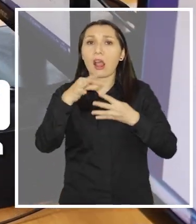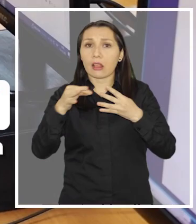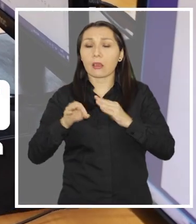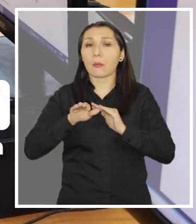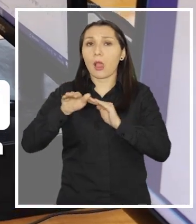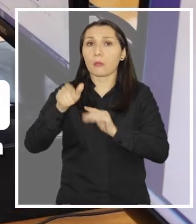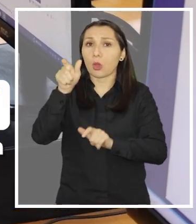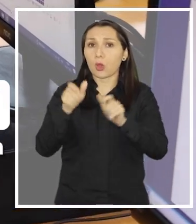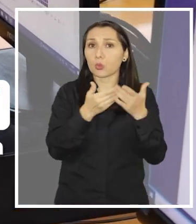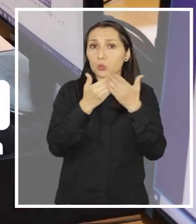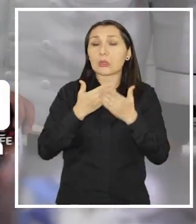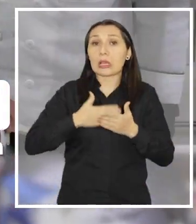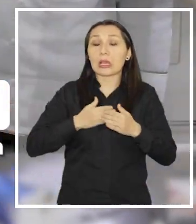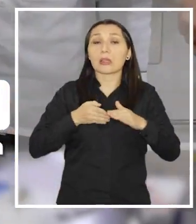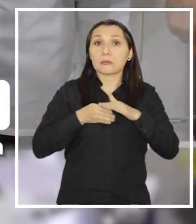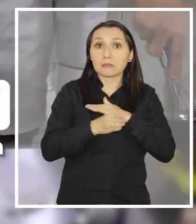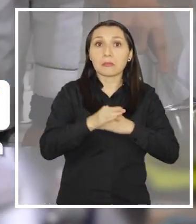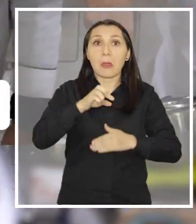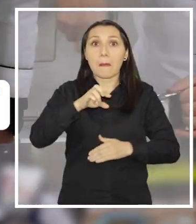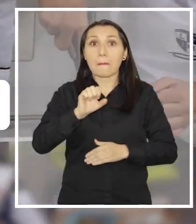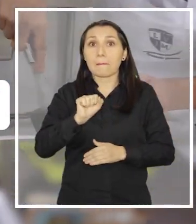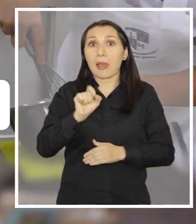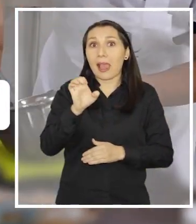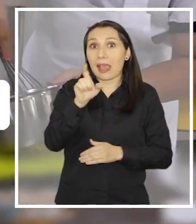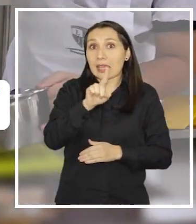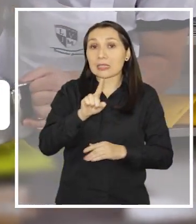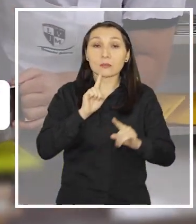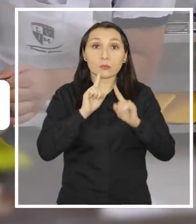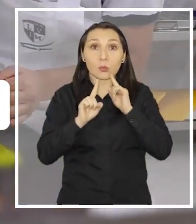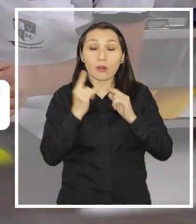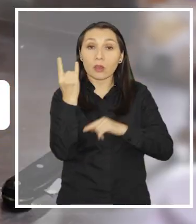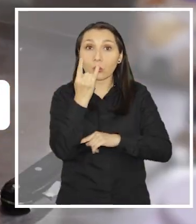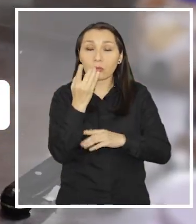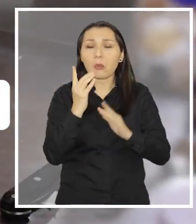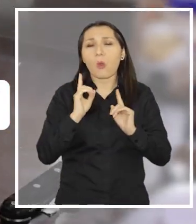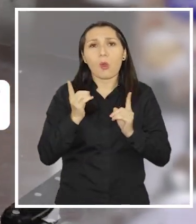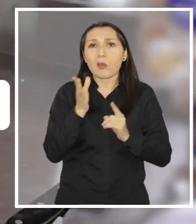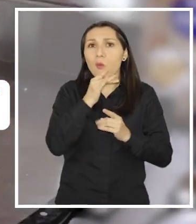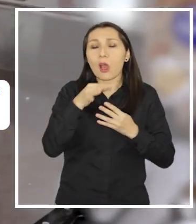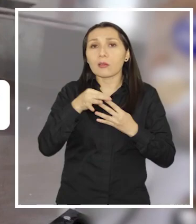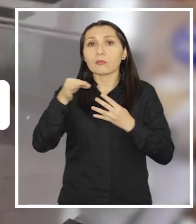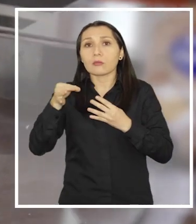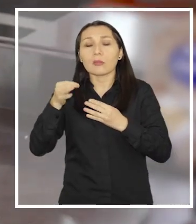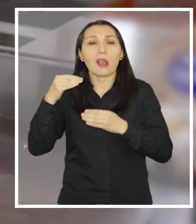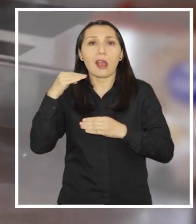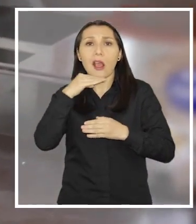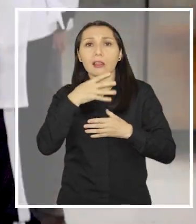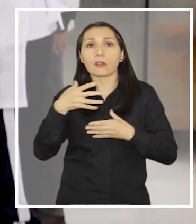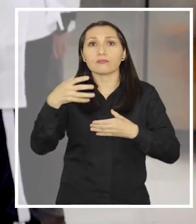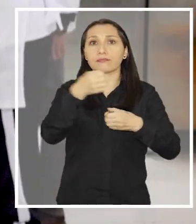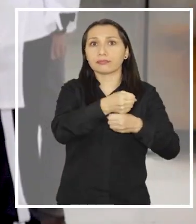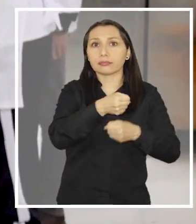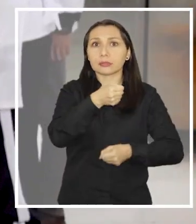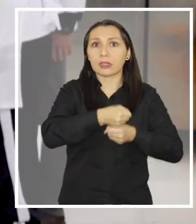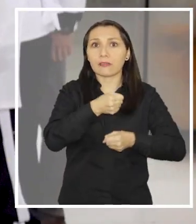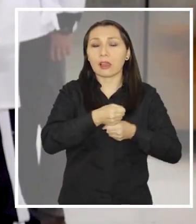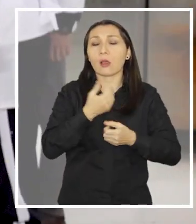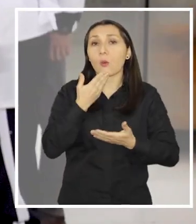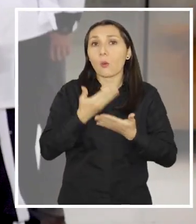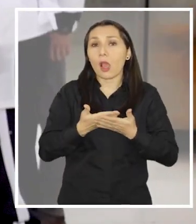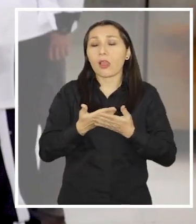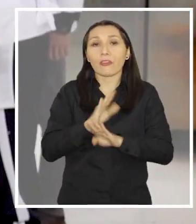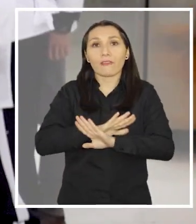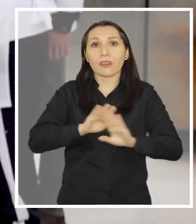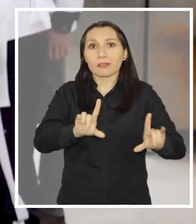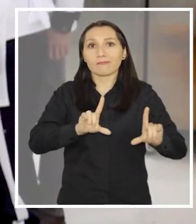alternativas para apoyar a los alumnos que querían dar la PAES, no teníamos ninguna alternativa para apoyar a los alumnos que ingresaban inmediatamente al mundo laboral una